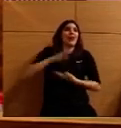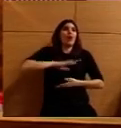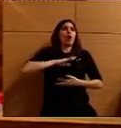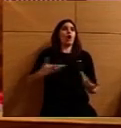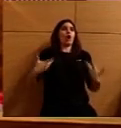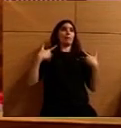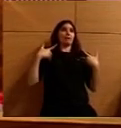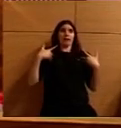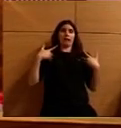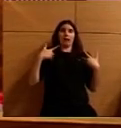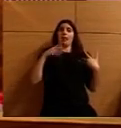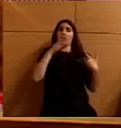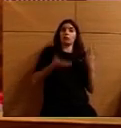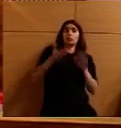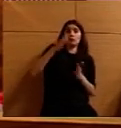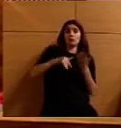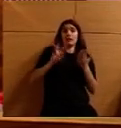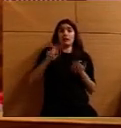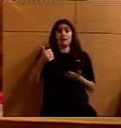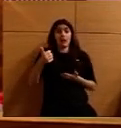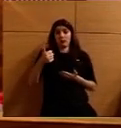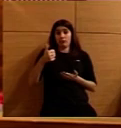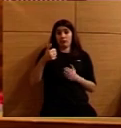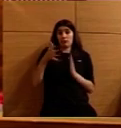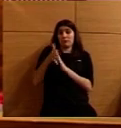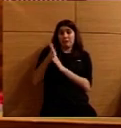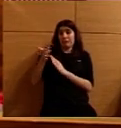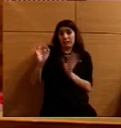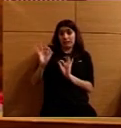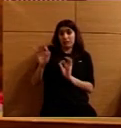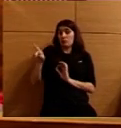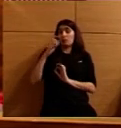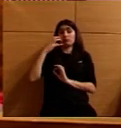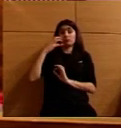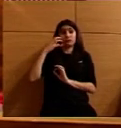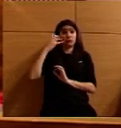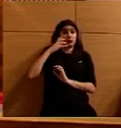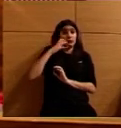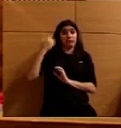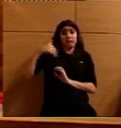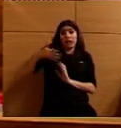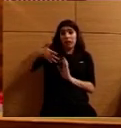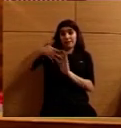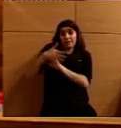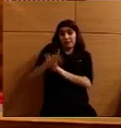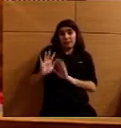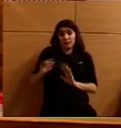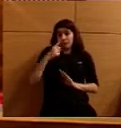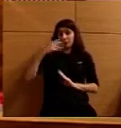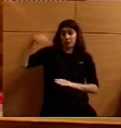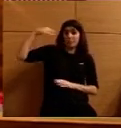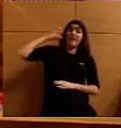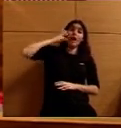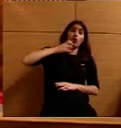quién fue el que subió y bajó el IVA de la luz, porque usted politizando la explicación inicial ya se ha remontado